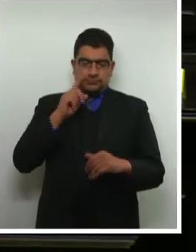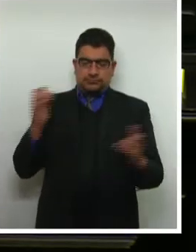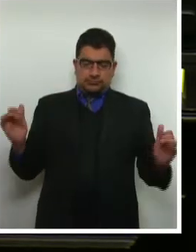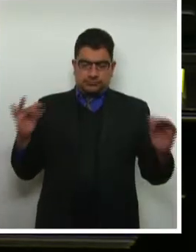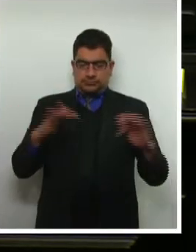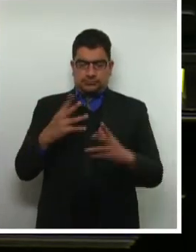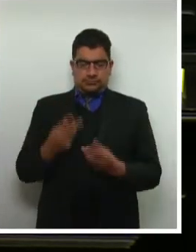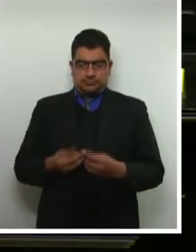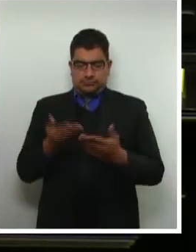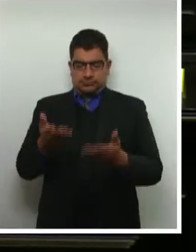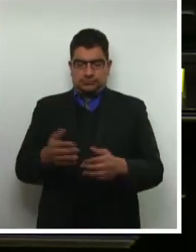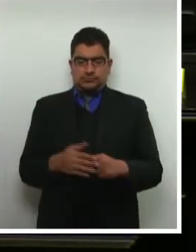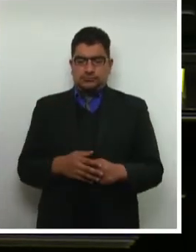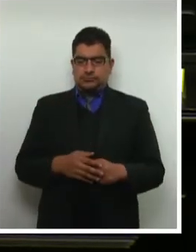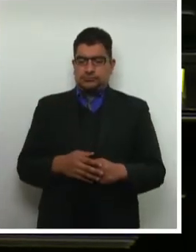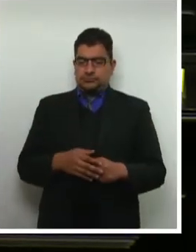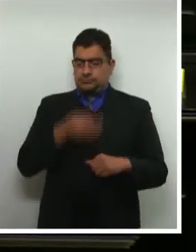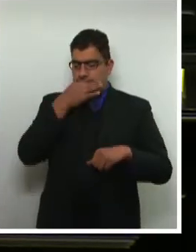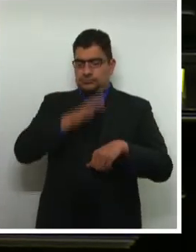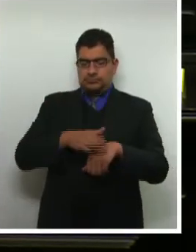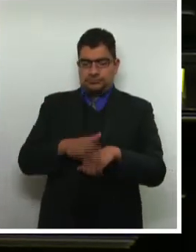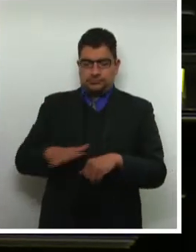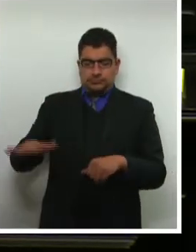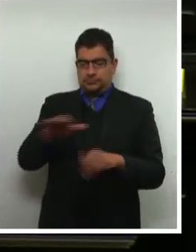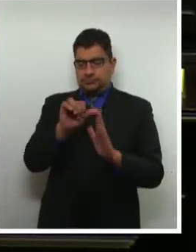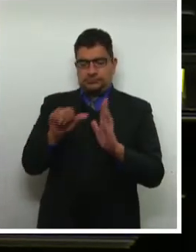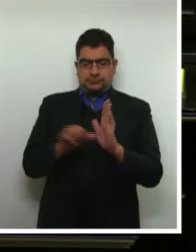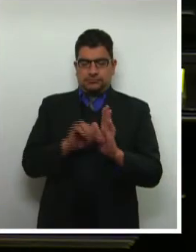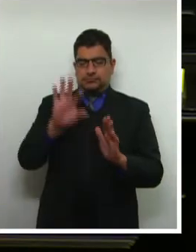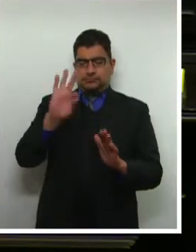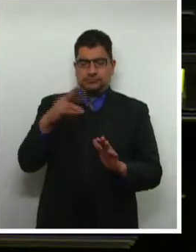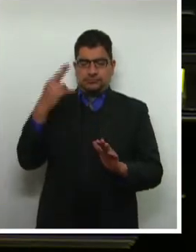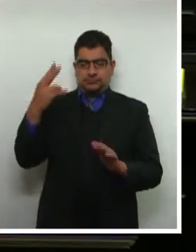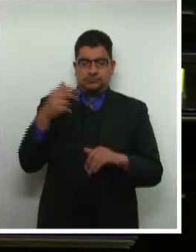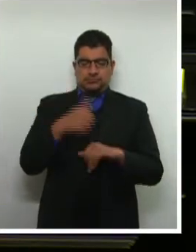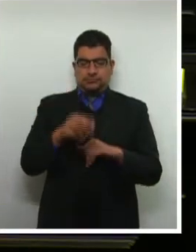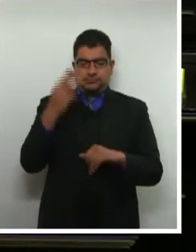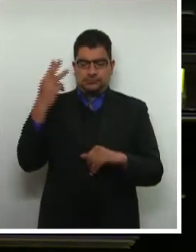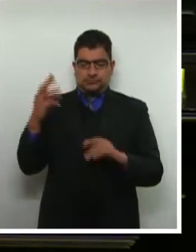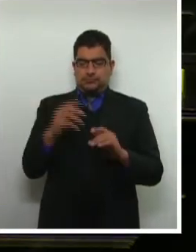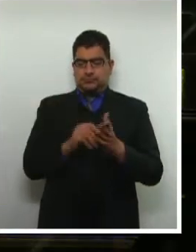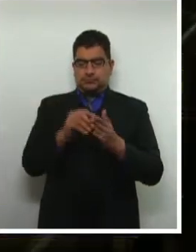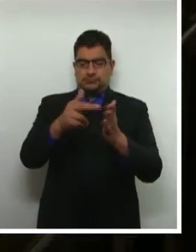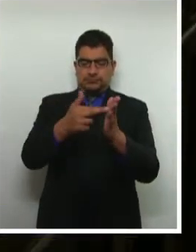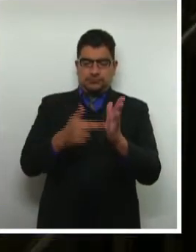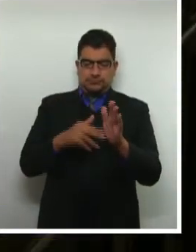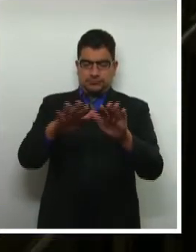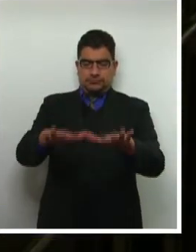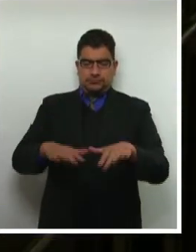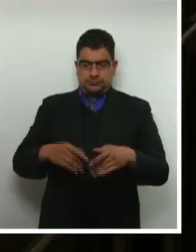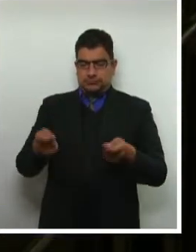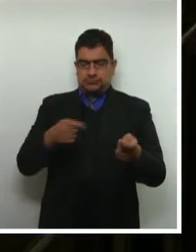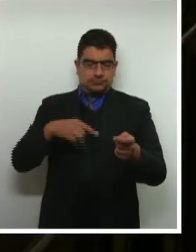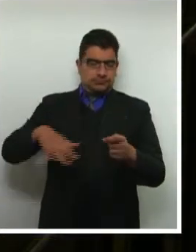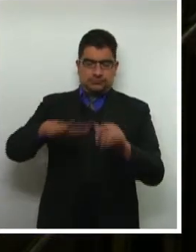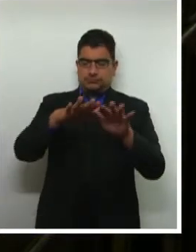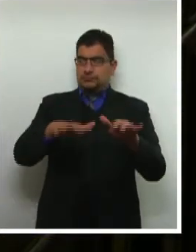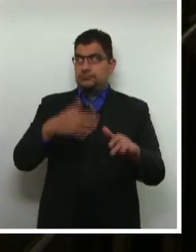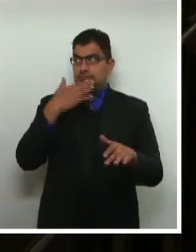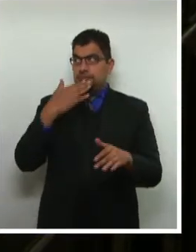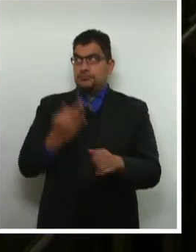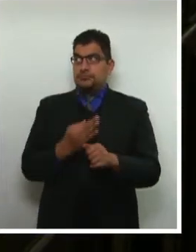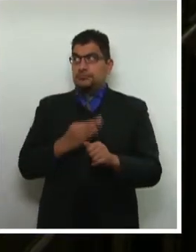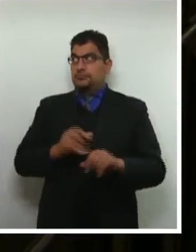presentes. Háganse los avisos a los que se refiere el artículo 42, numeral 3 del reglamento para el gobierno interior.